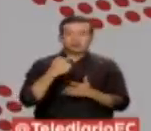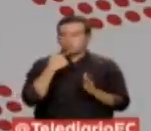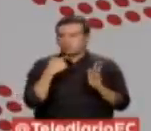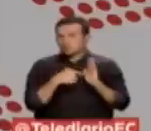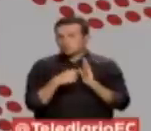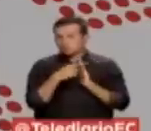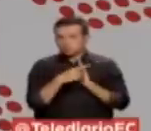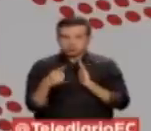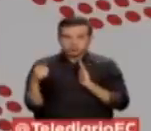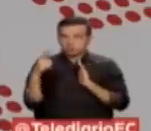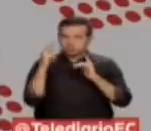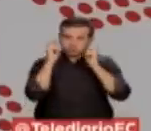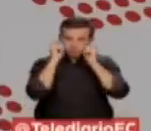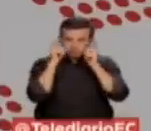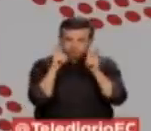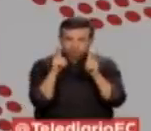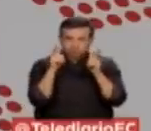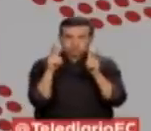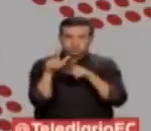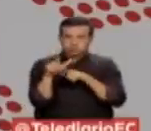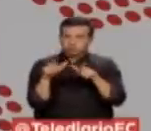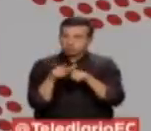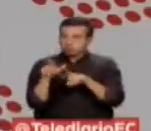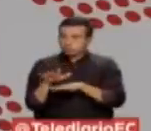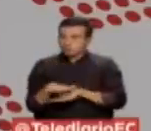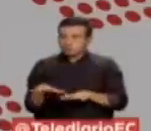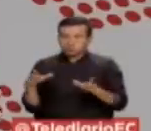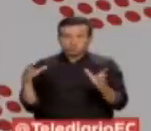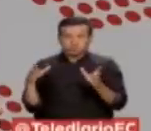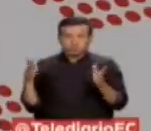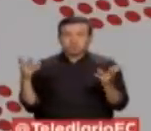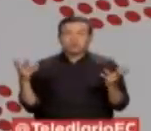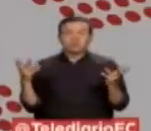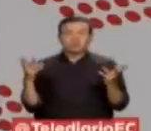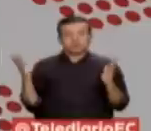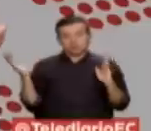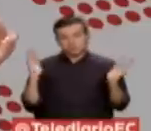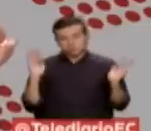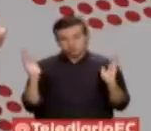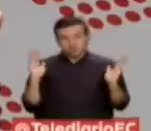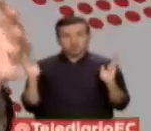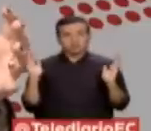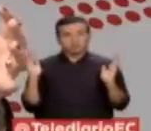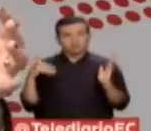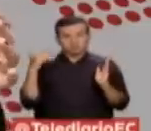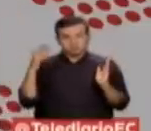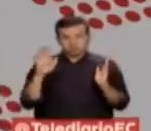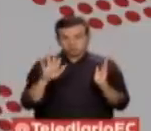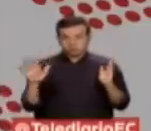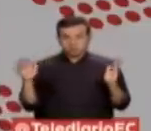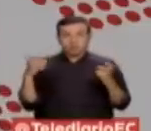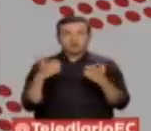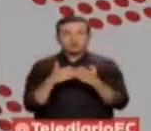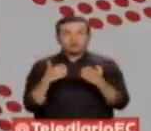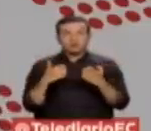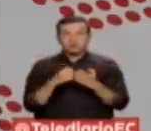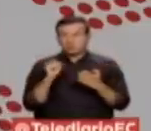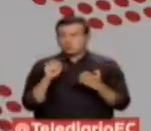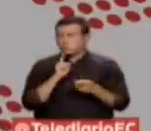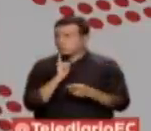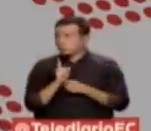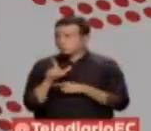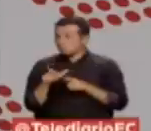ejemplo una intervención concreta en una zona que puede ser una intervención Temporal y que luego ese mismo equipo se mueve a